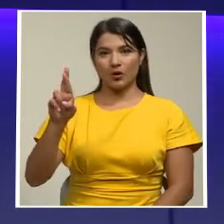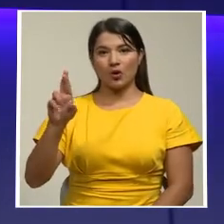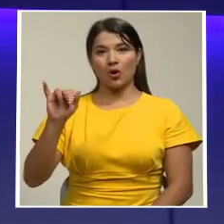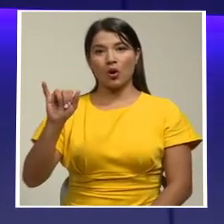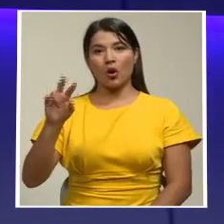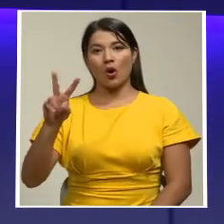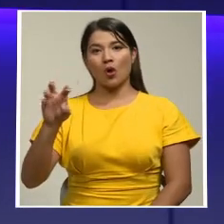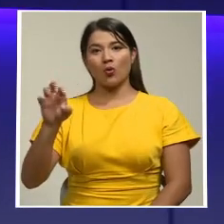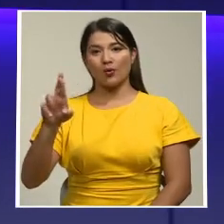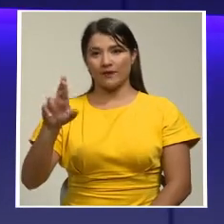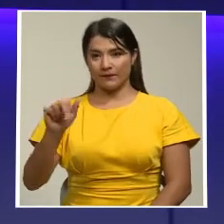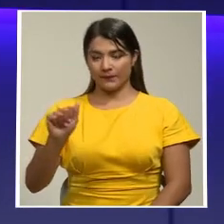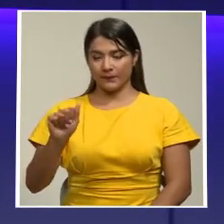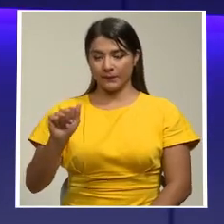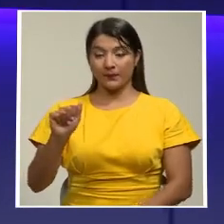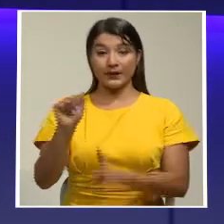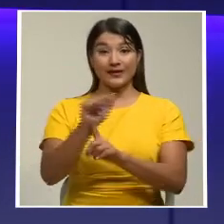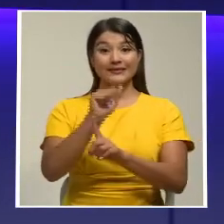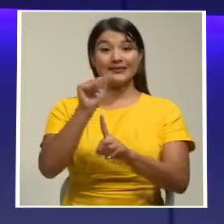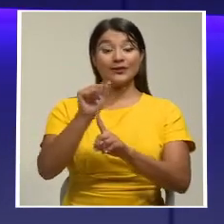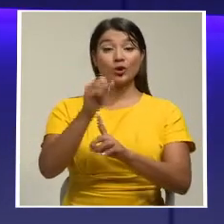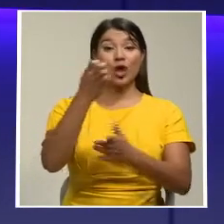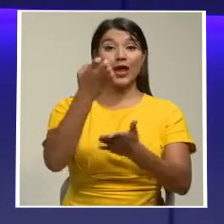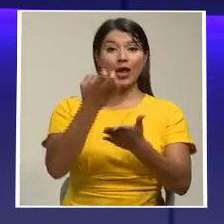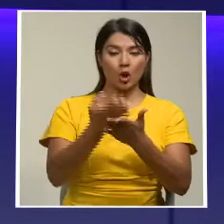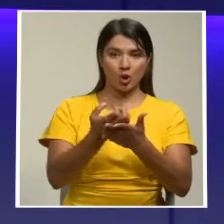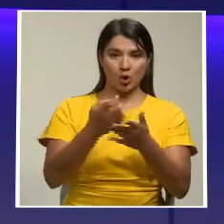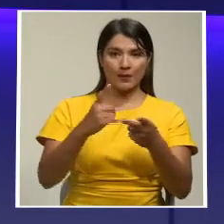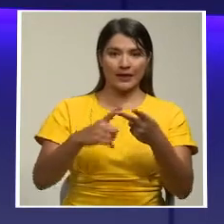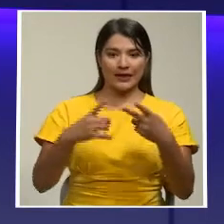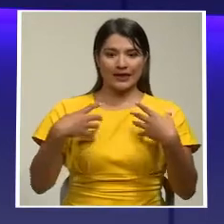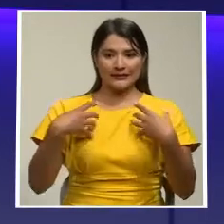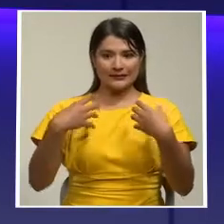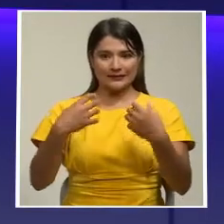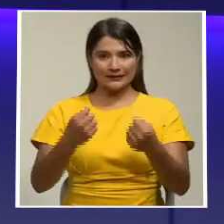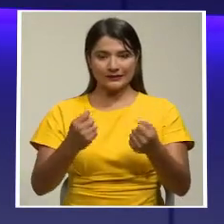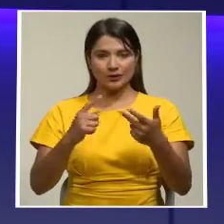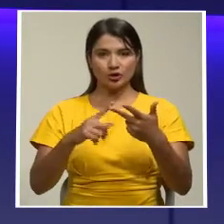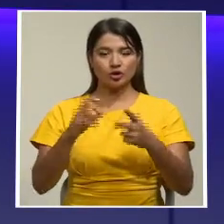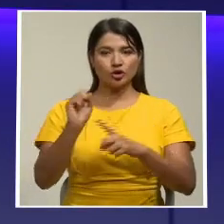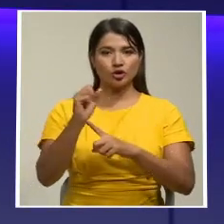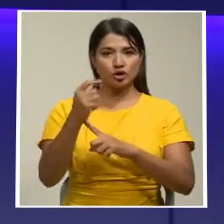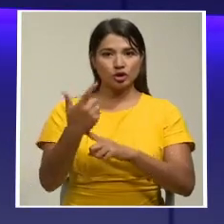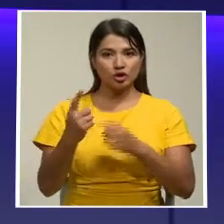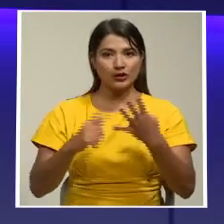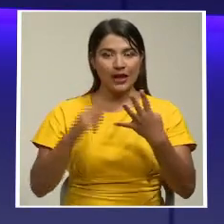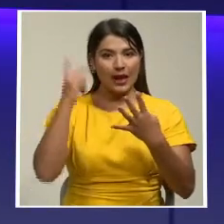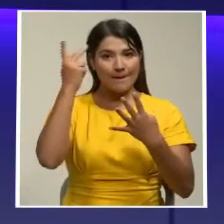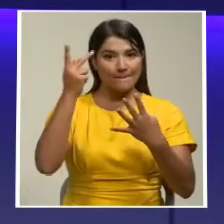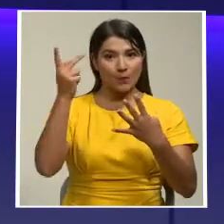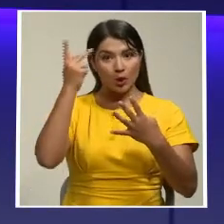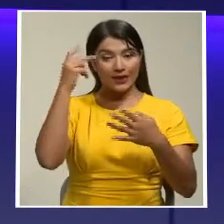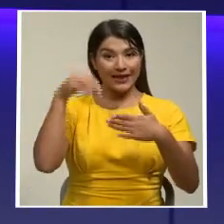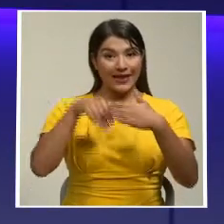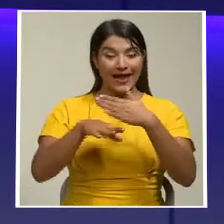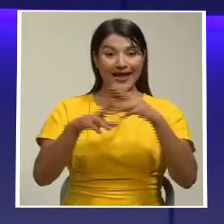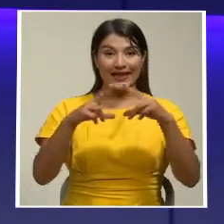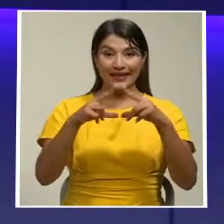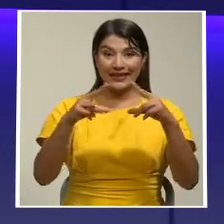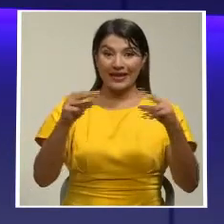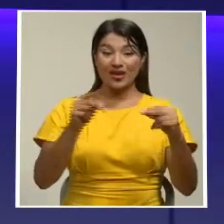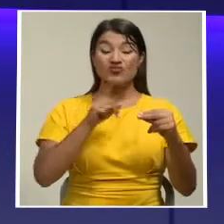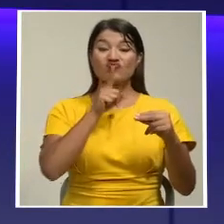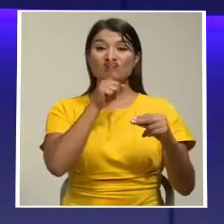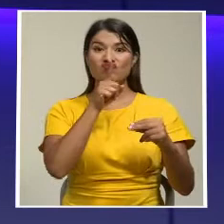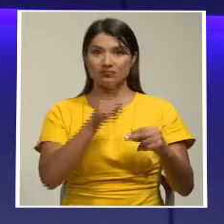La situación económica, sanitaria, social y política en Nicaragua es realmente